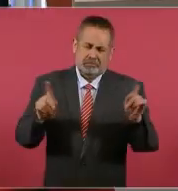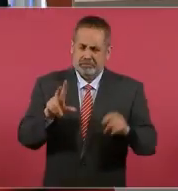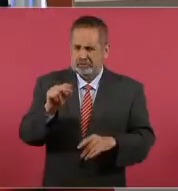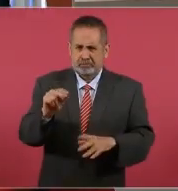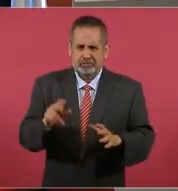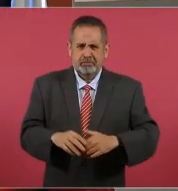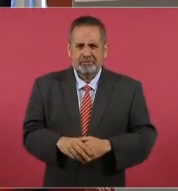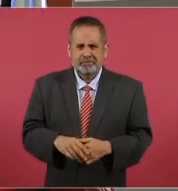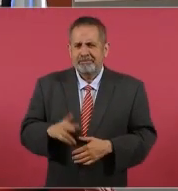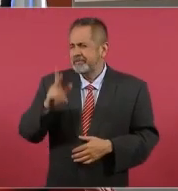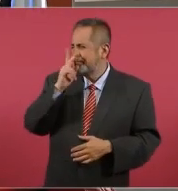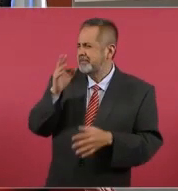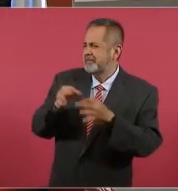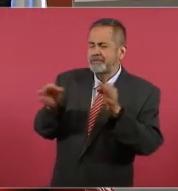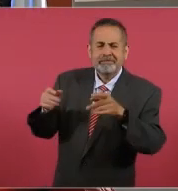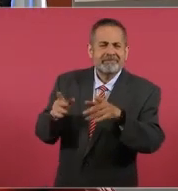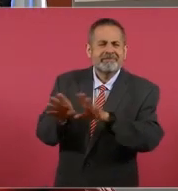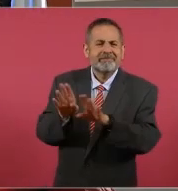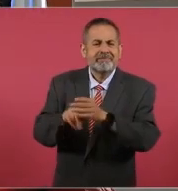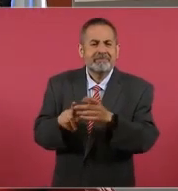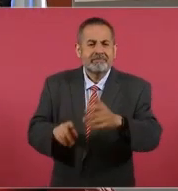¿Cuál es su frase?